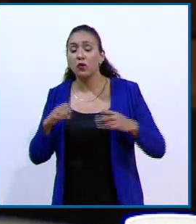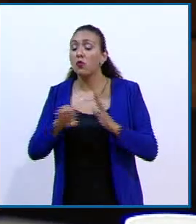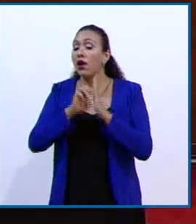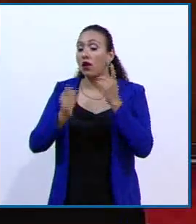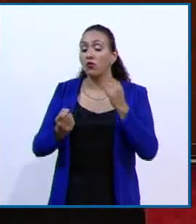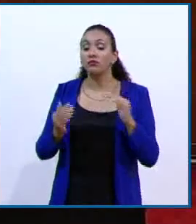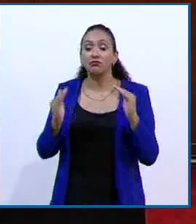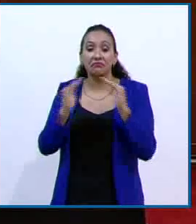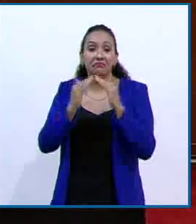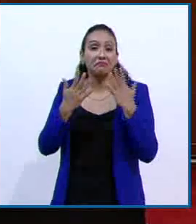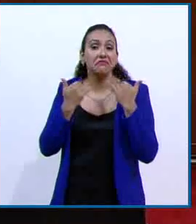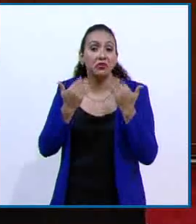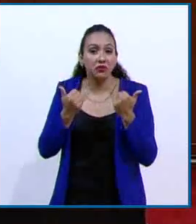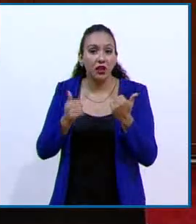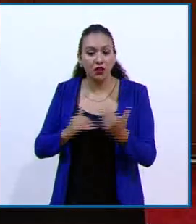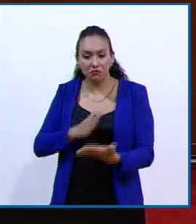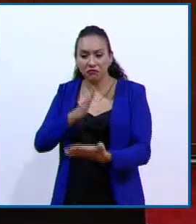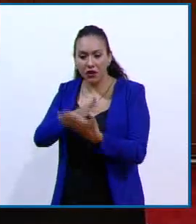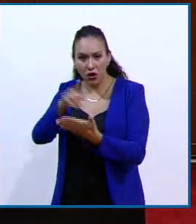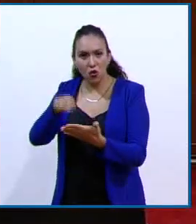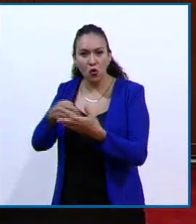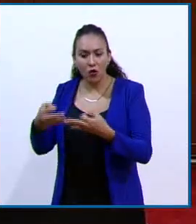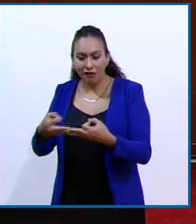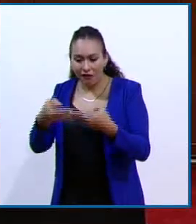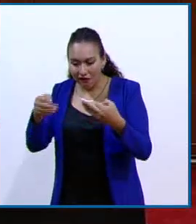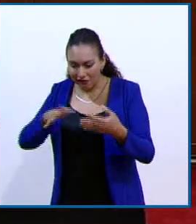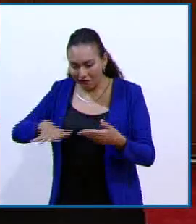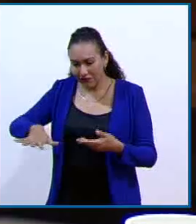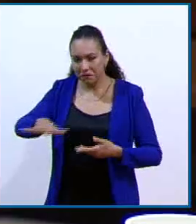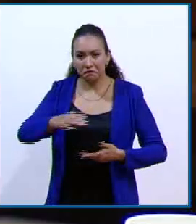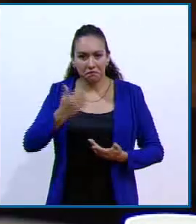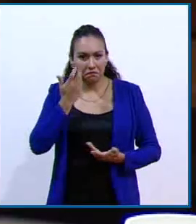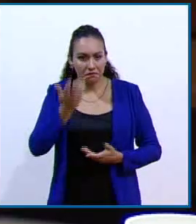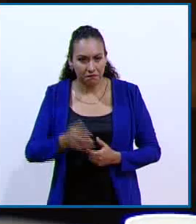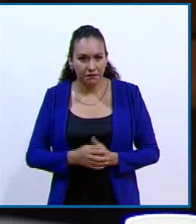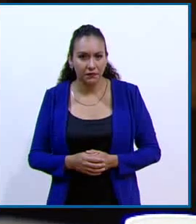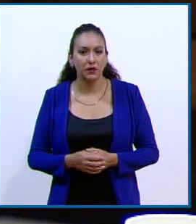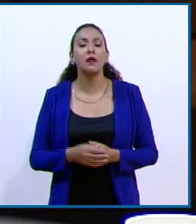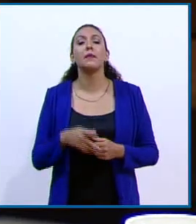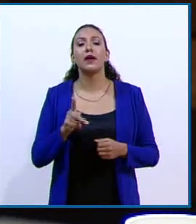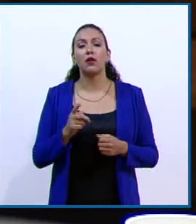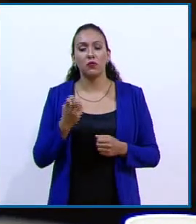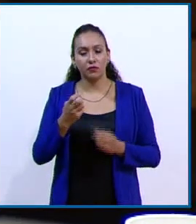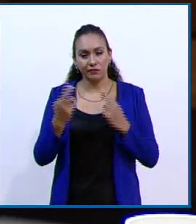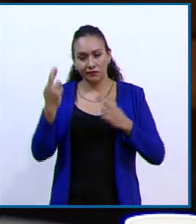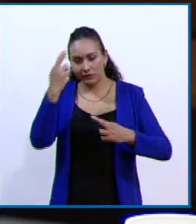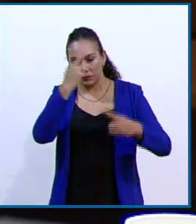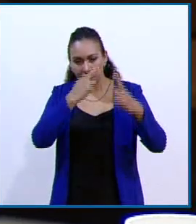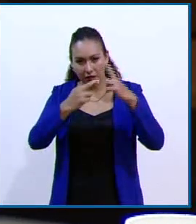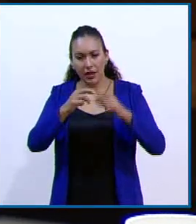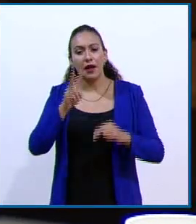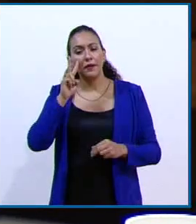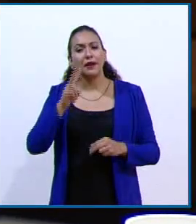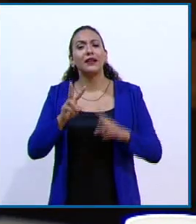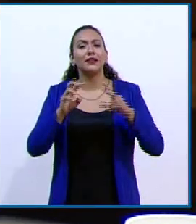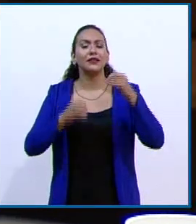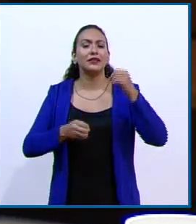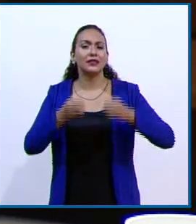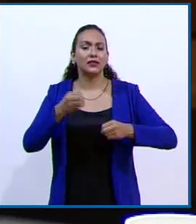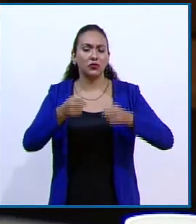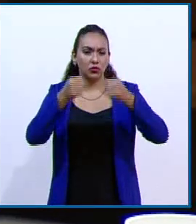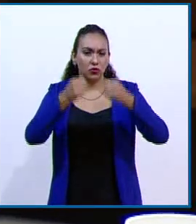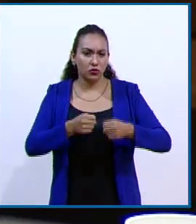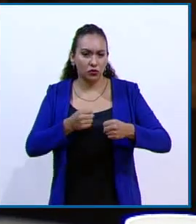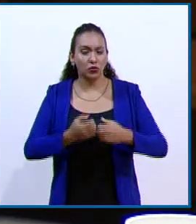propio. Aquí se propone declarar la invalidez de la norma impugnada por transgredir el principio de seguridad jurídica al delegar